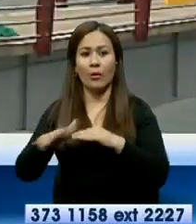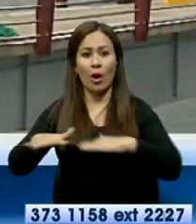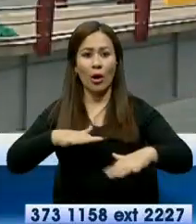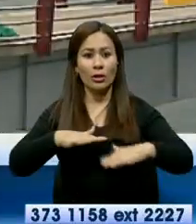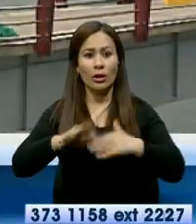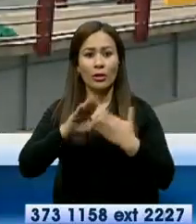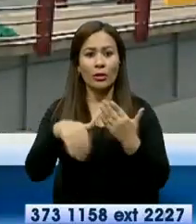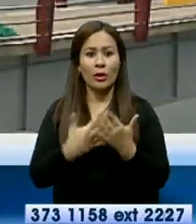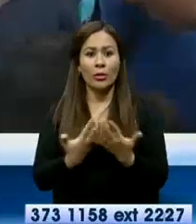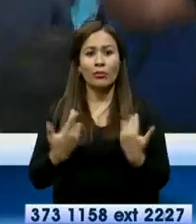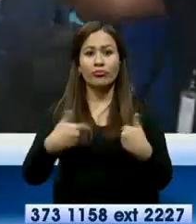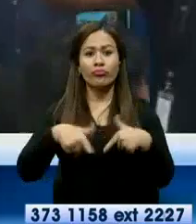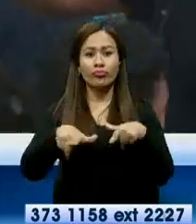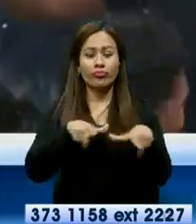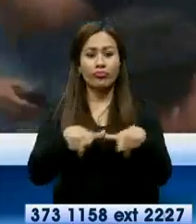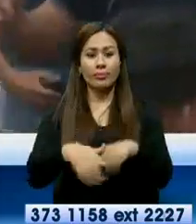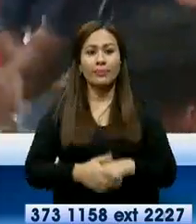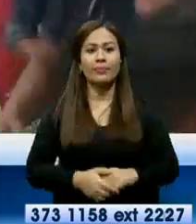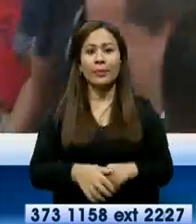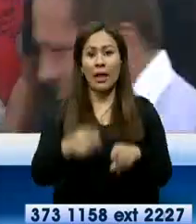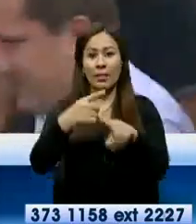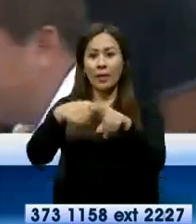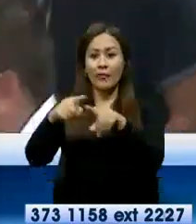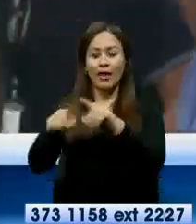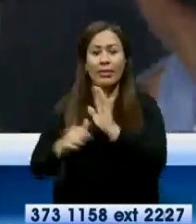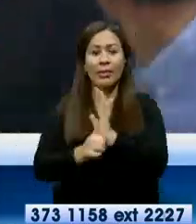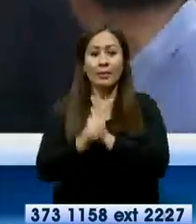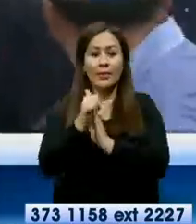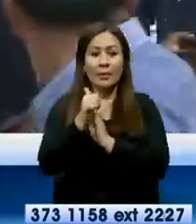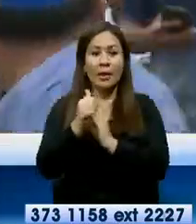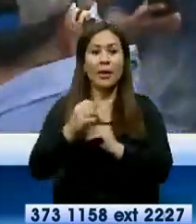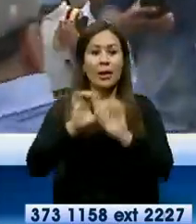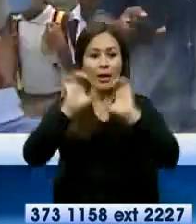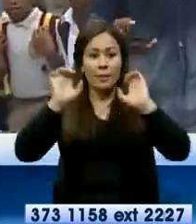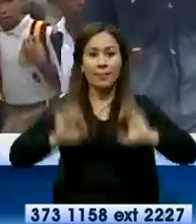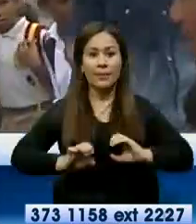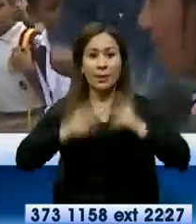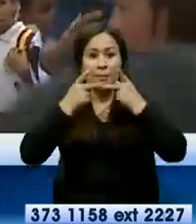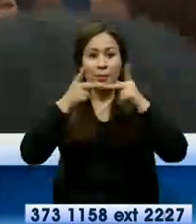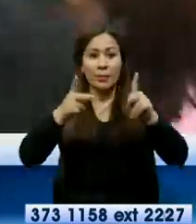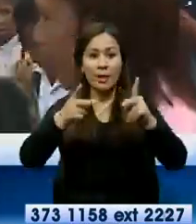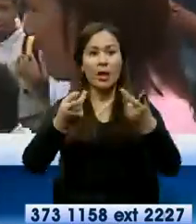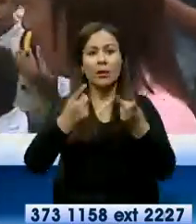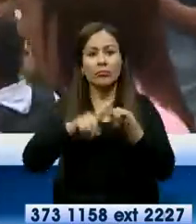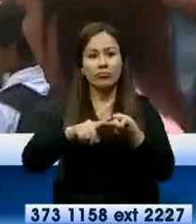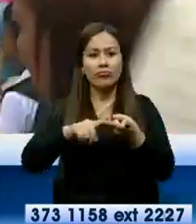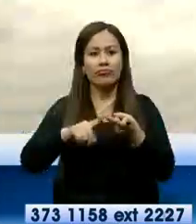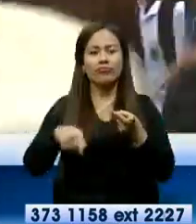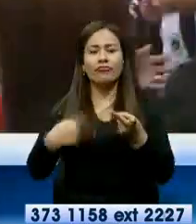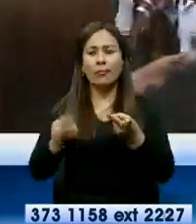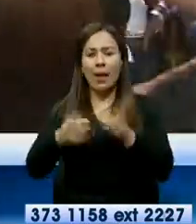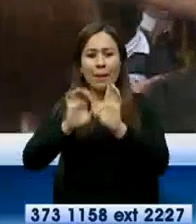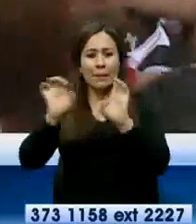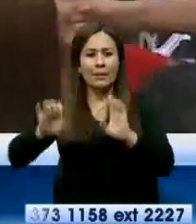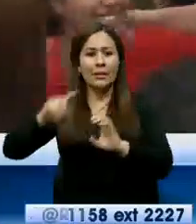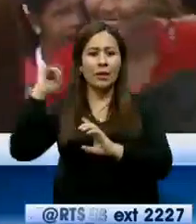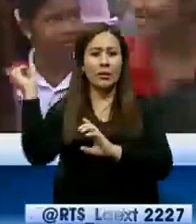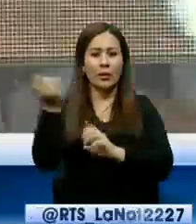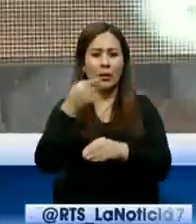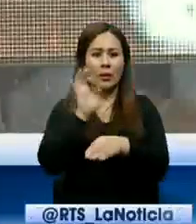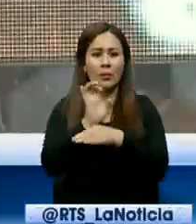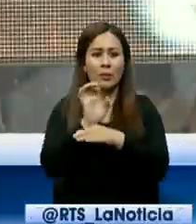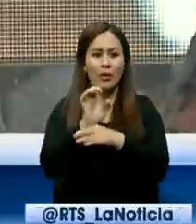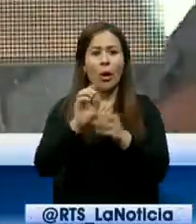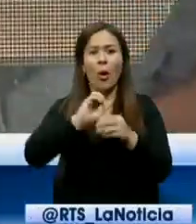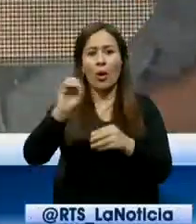coordinación intersectorial con los diferentes ministerios, empresas públicas y demás entidades públicas a nivel nacional o de